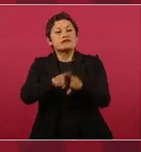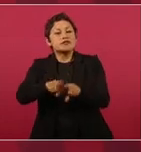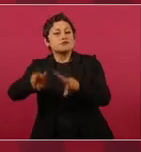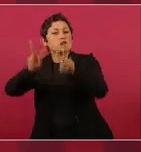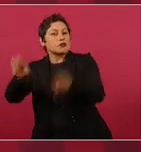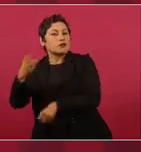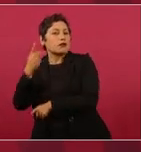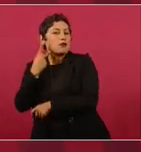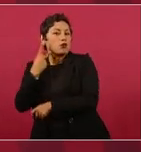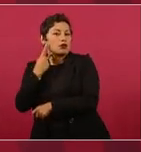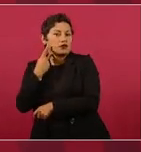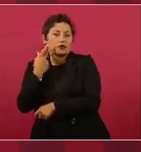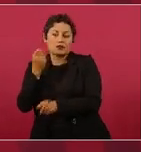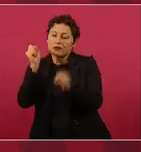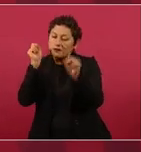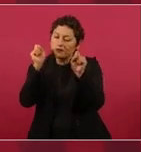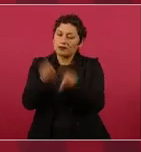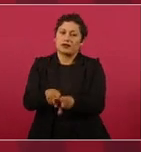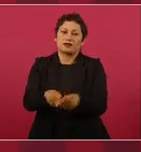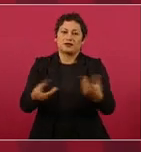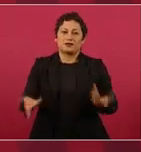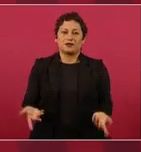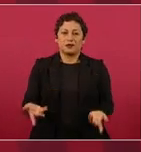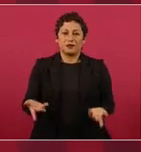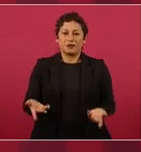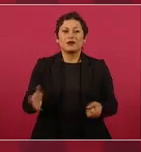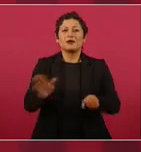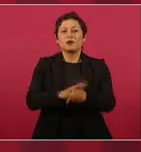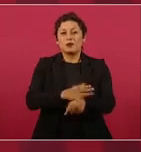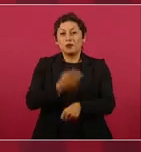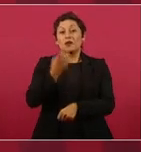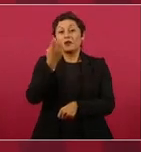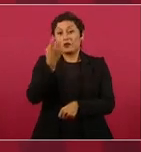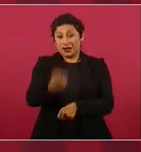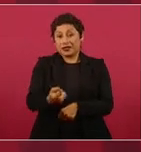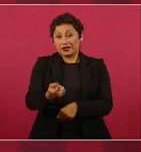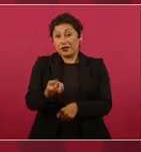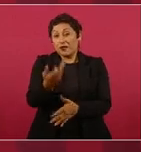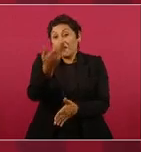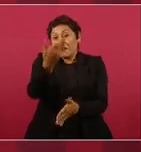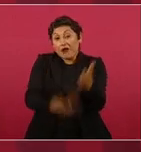Entonces, hay escasez de cuadros políticos,